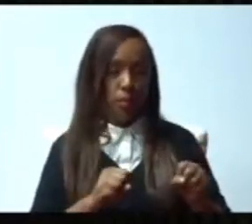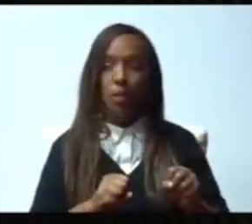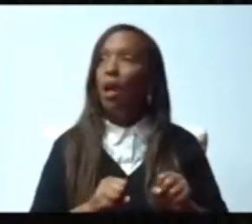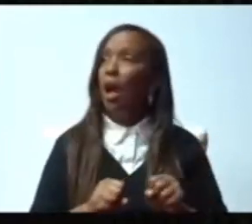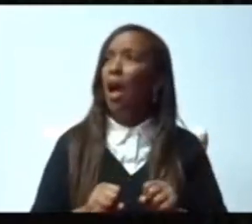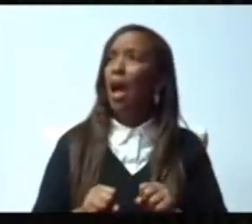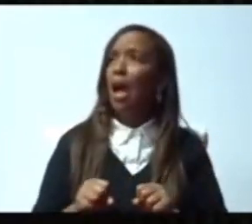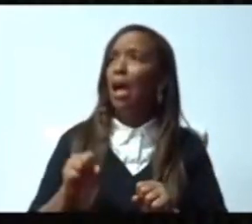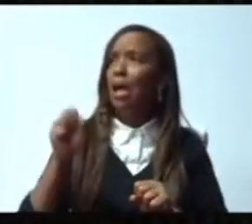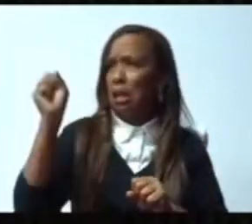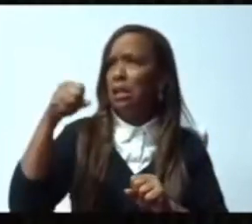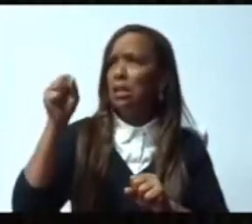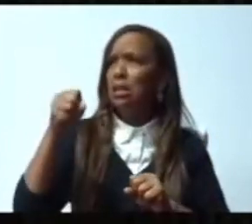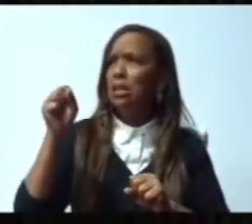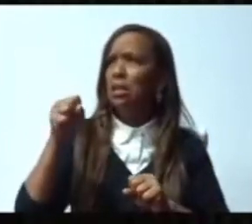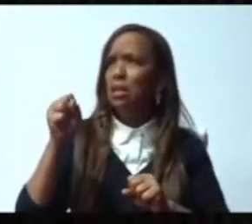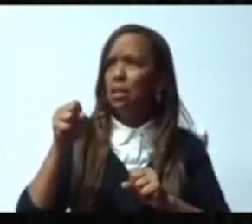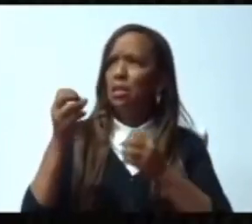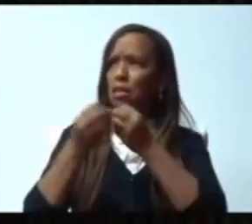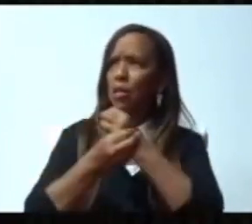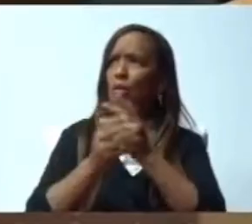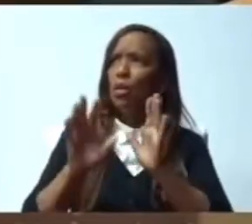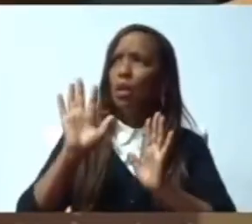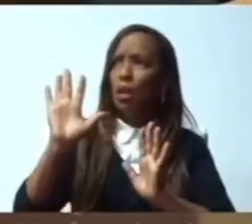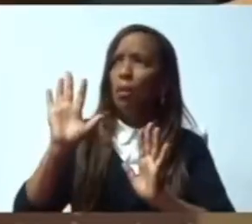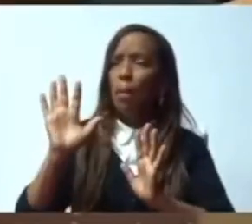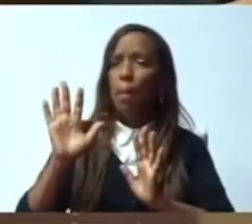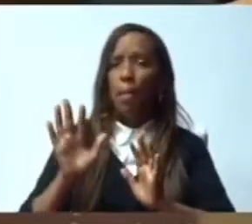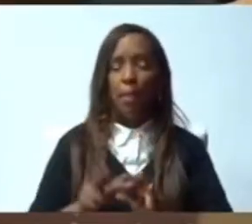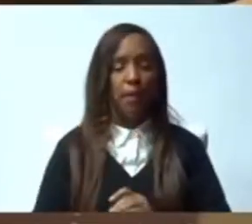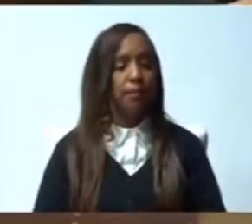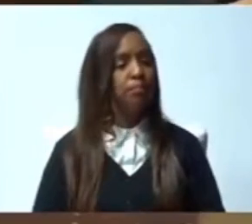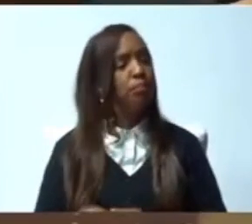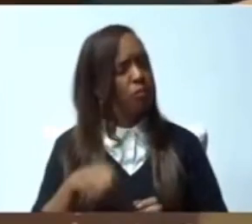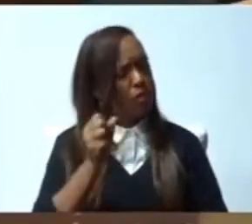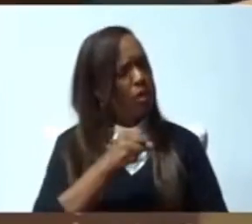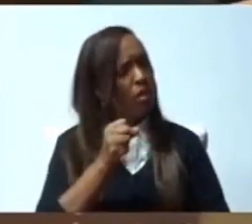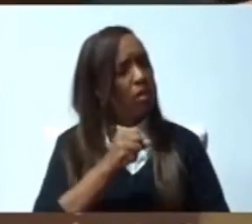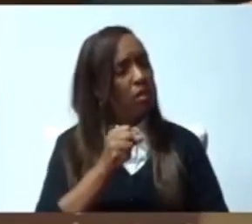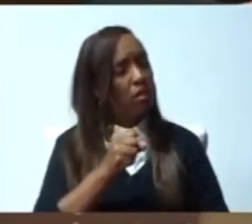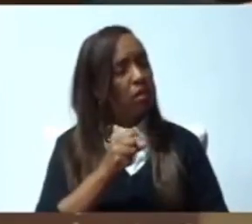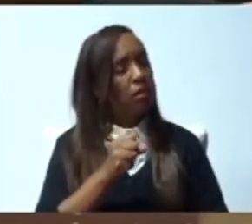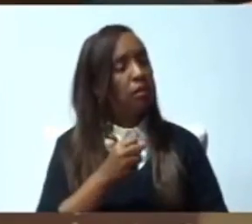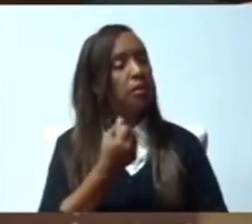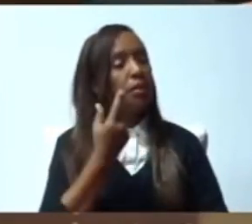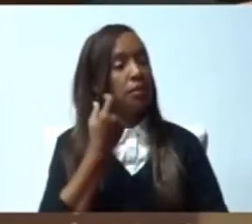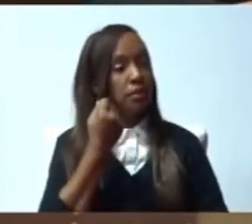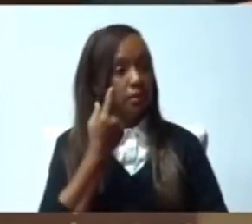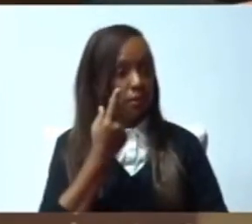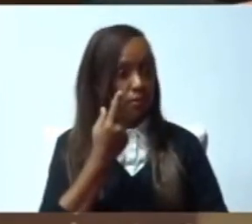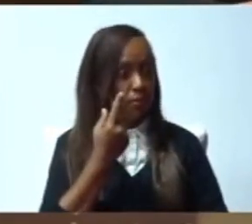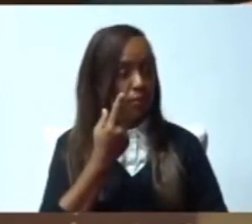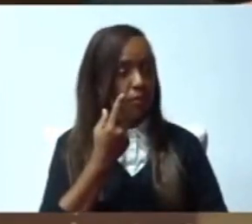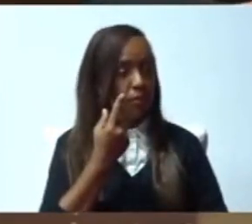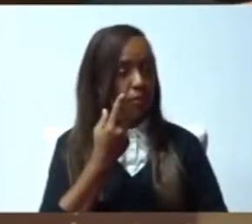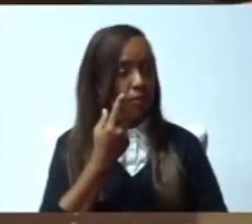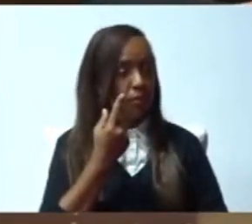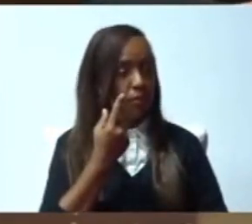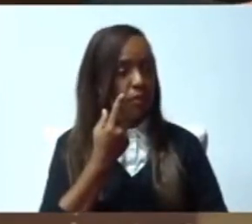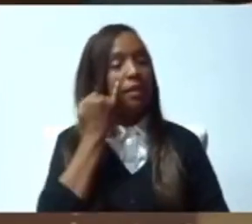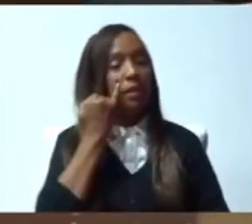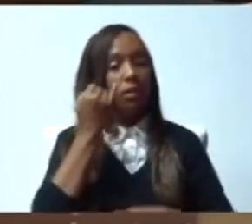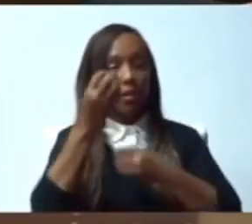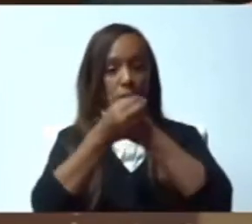para dar una información que las informaciones usted la da con